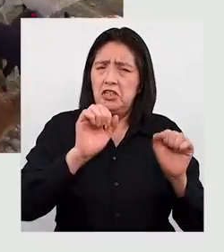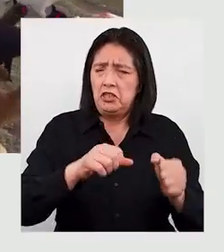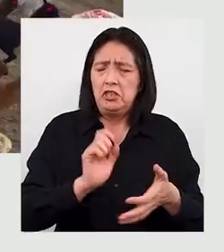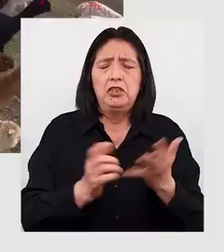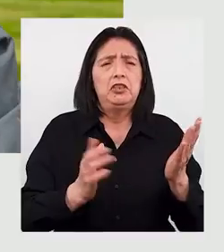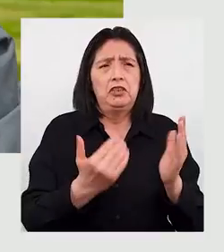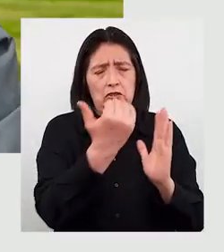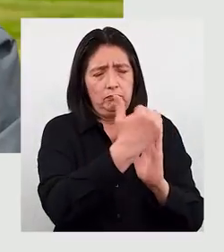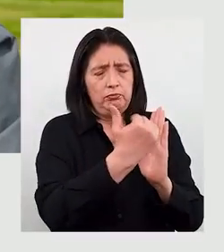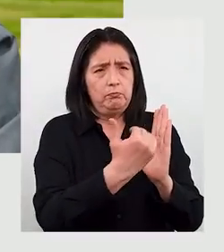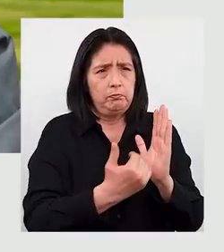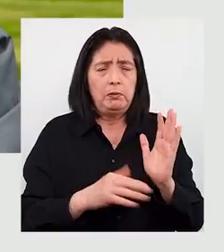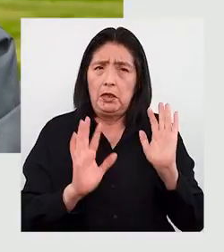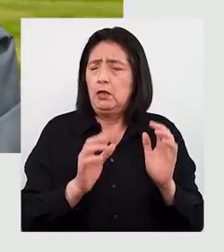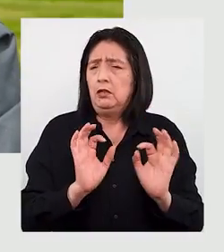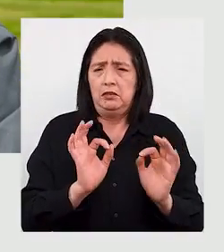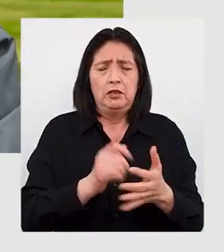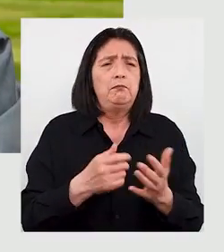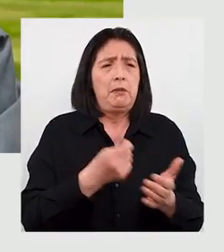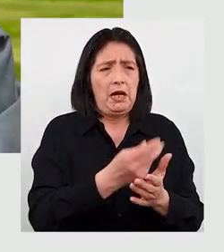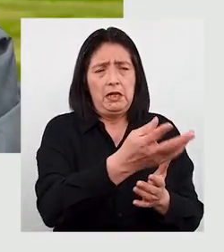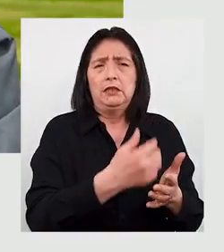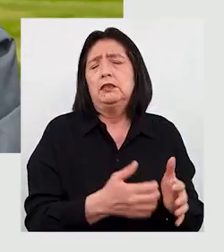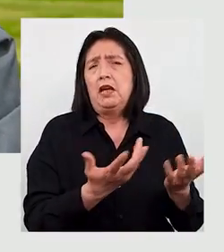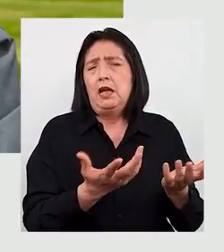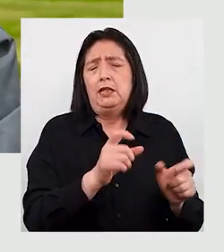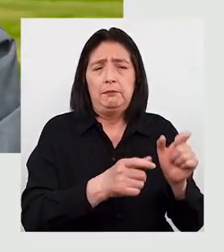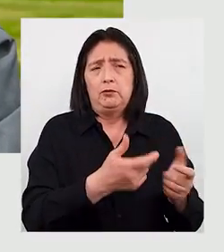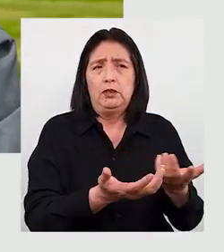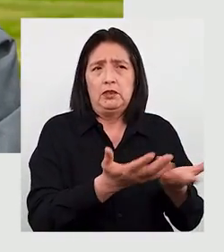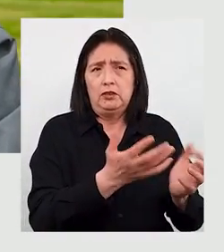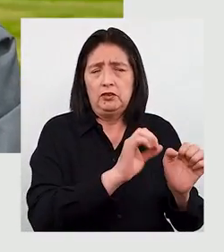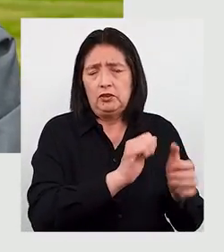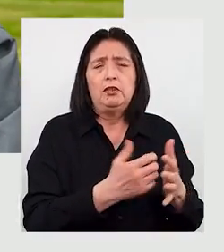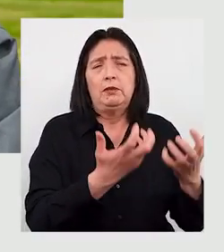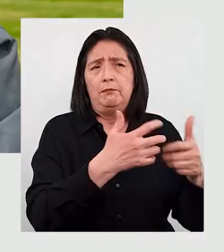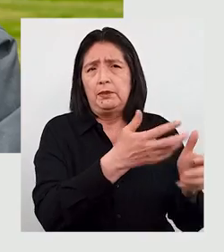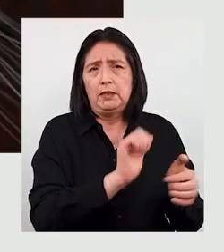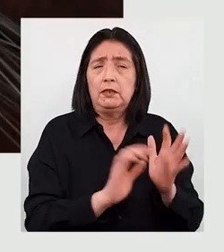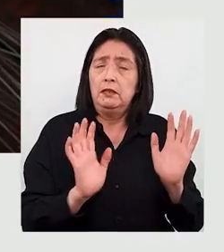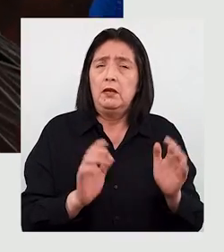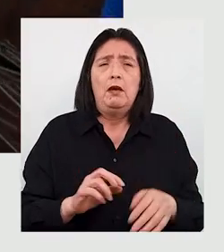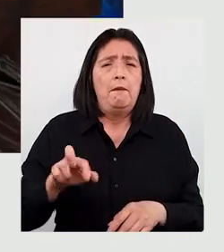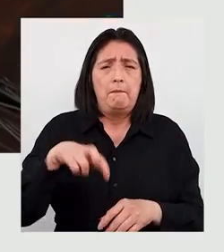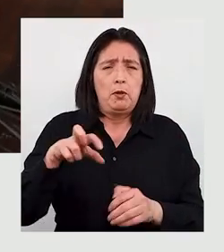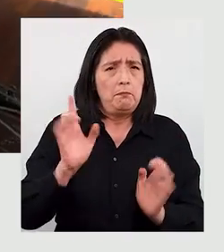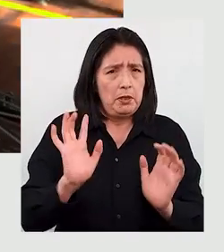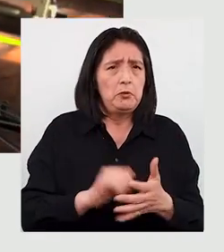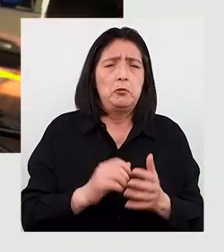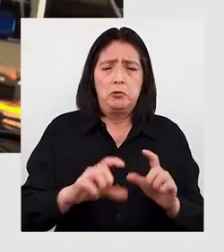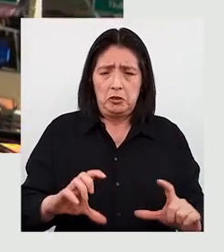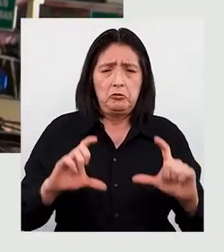con las condiciones a pagar a tiempo, ¿no? A tus proveedores. Y eso es importante. Es decir, con lo de PromPerú, con